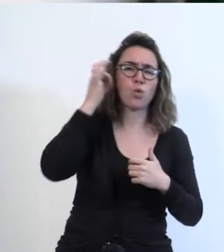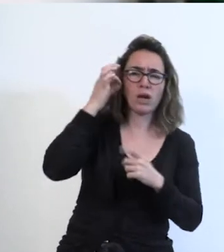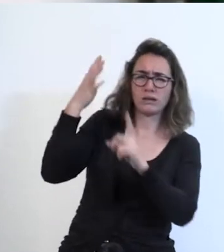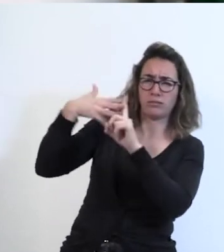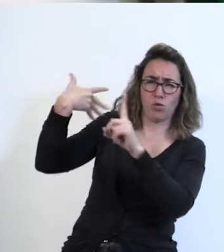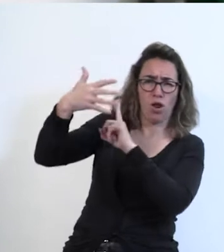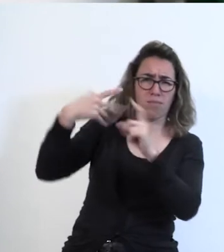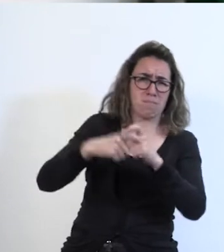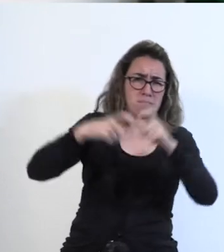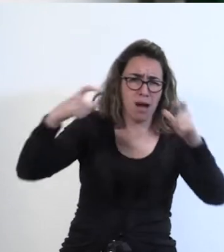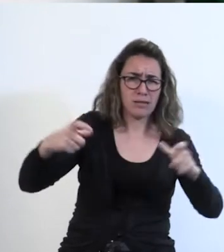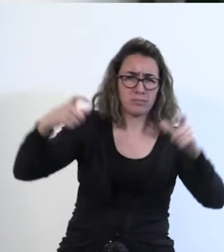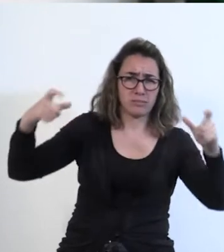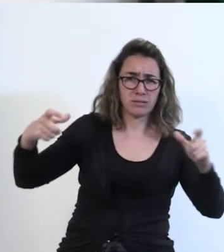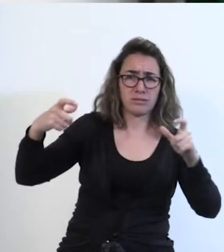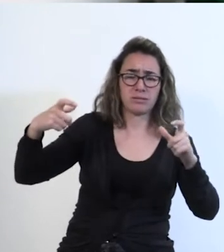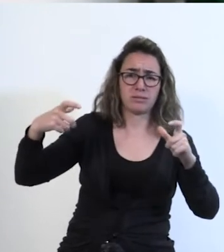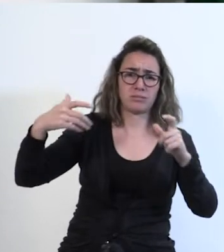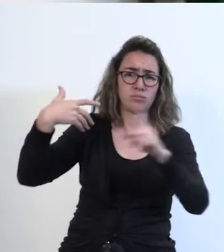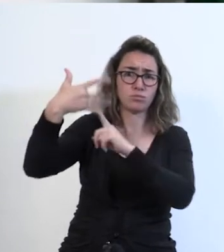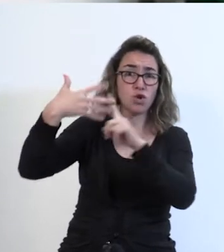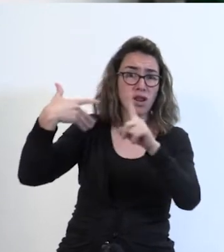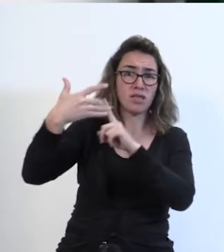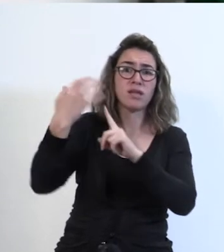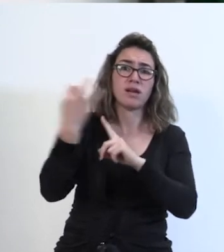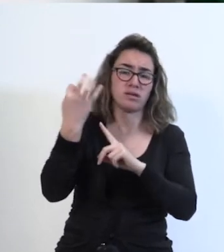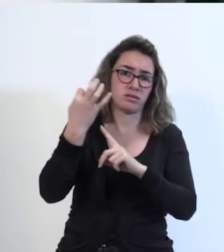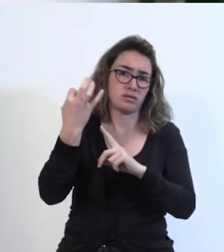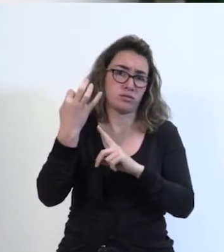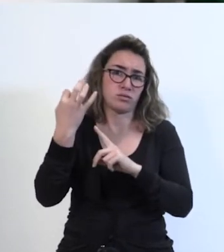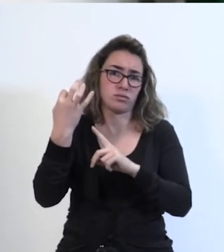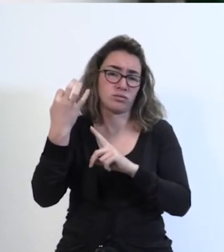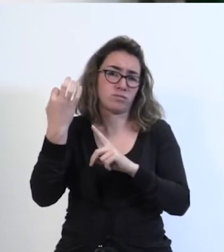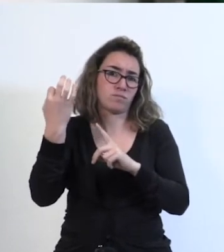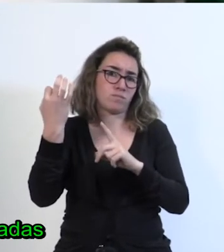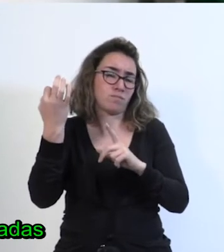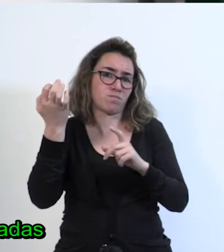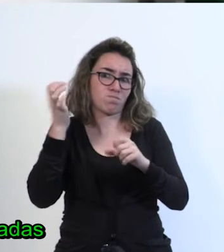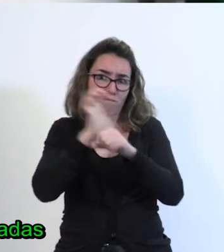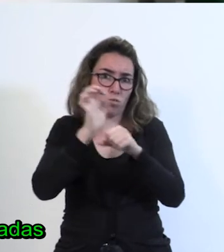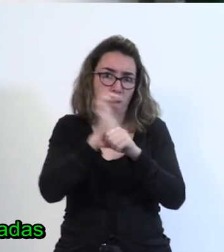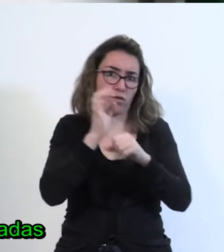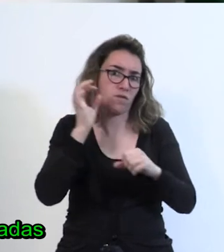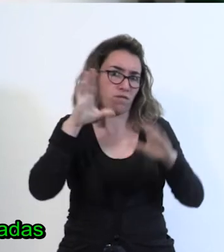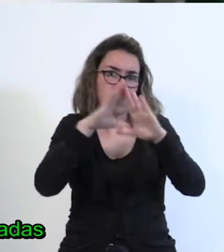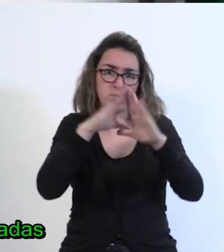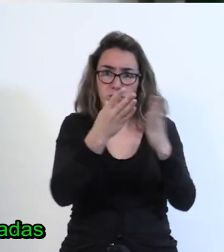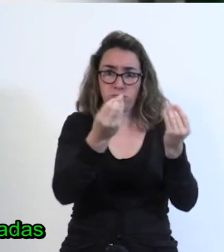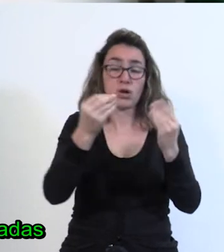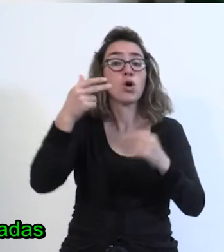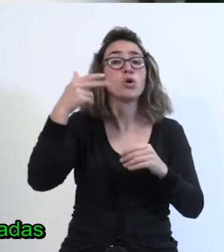las mujeres que es poco reconocida, que es el suicidio feminicida. En el caso de El